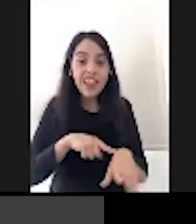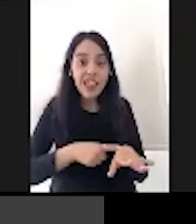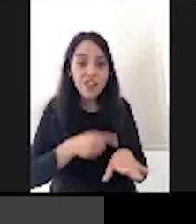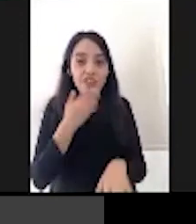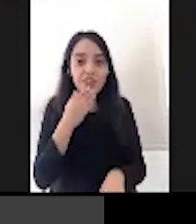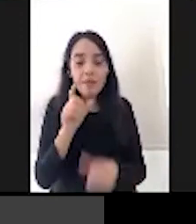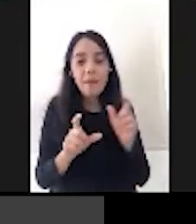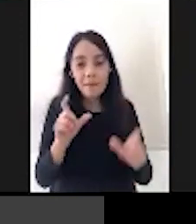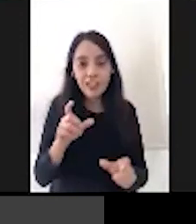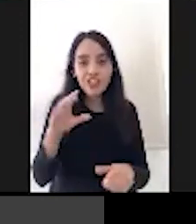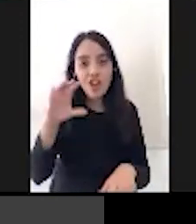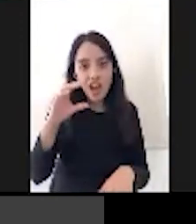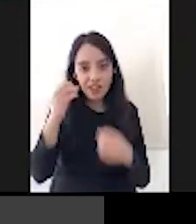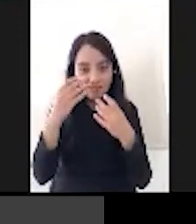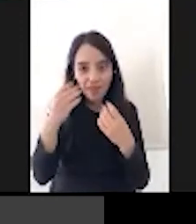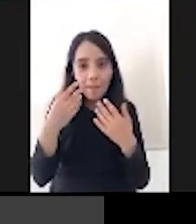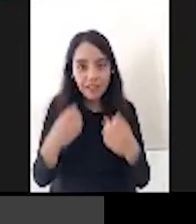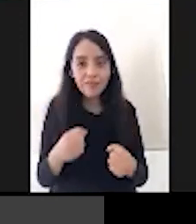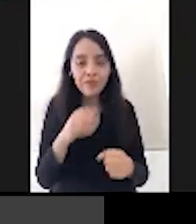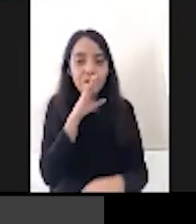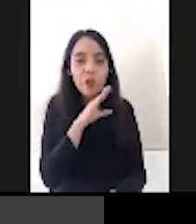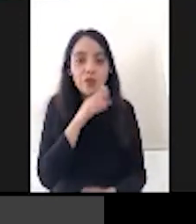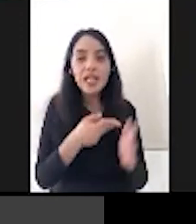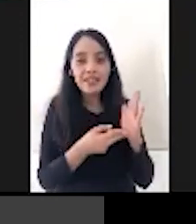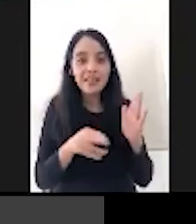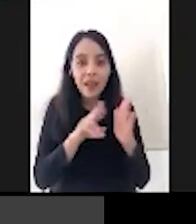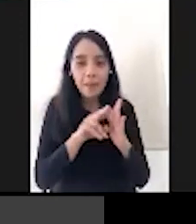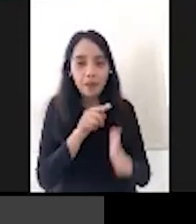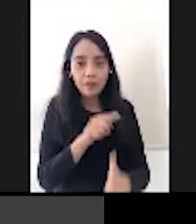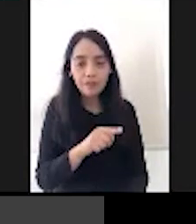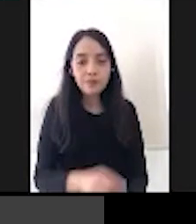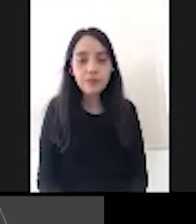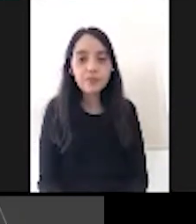para hacer este tipo de terapia, ¿sí?